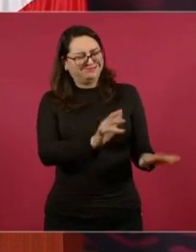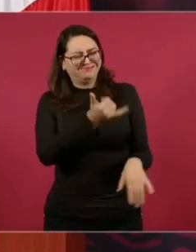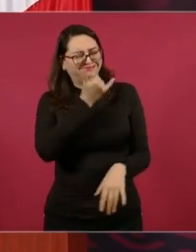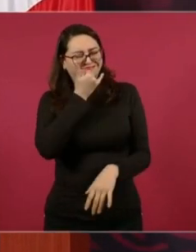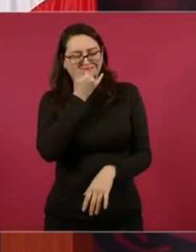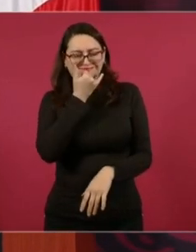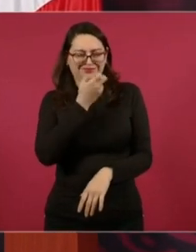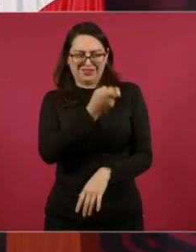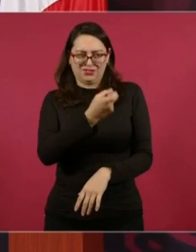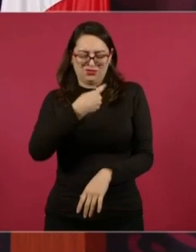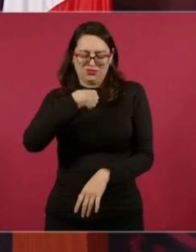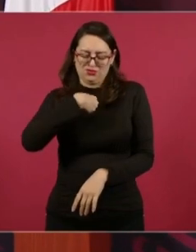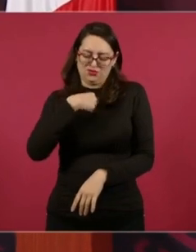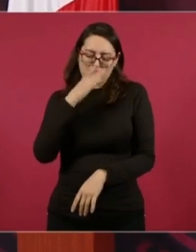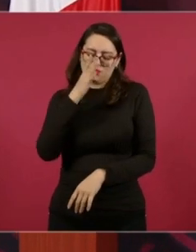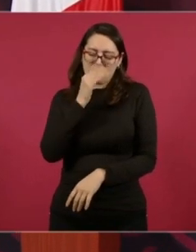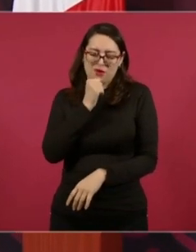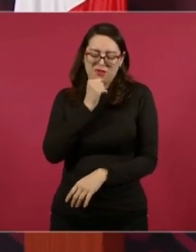eso,